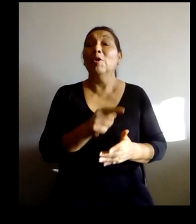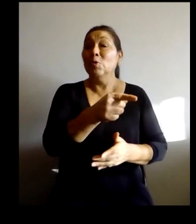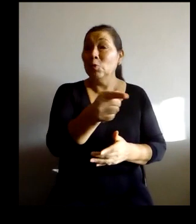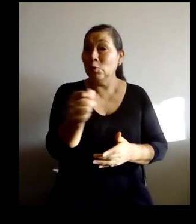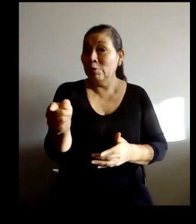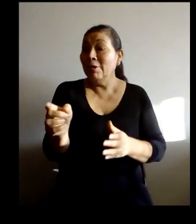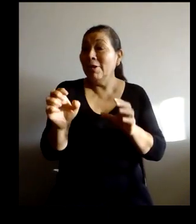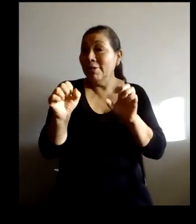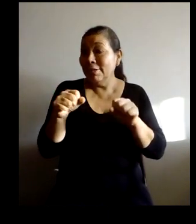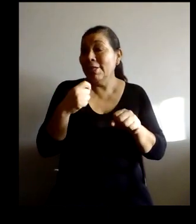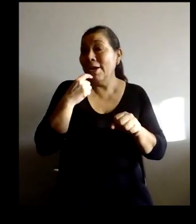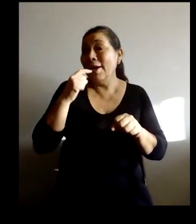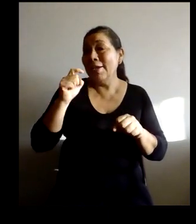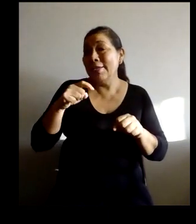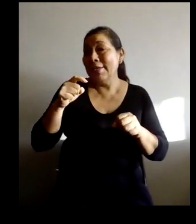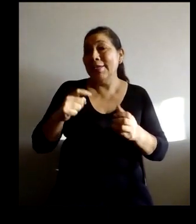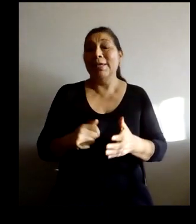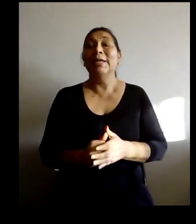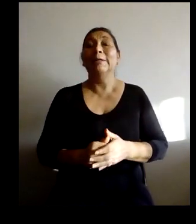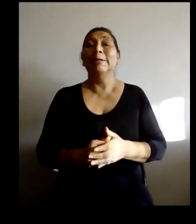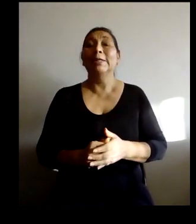Pero si ustedes requieren